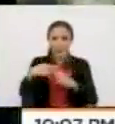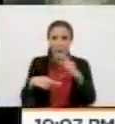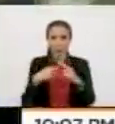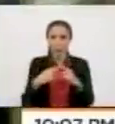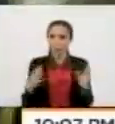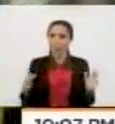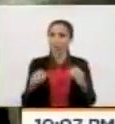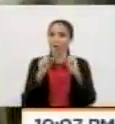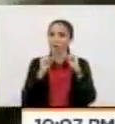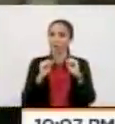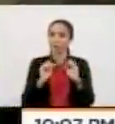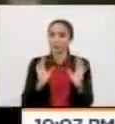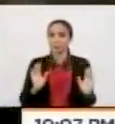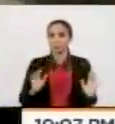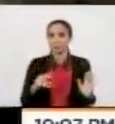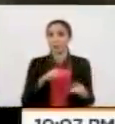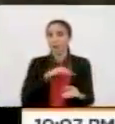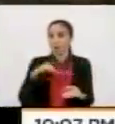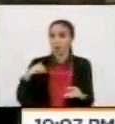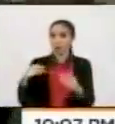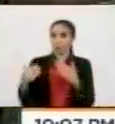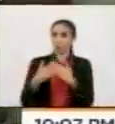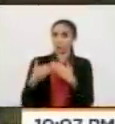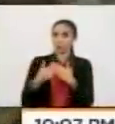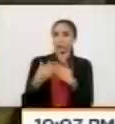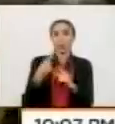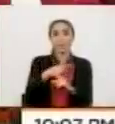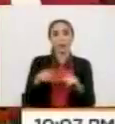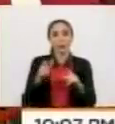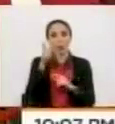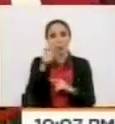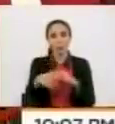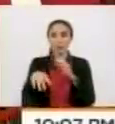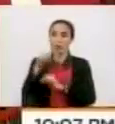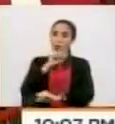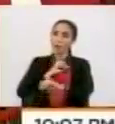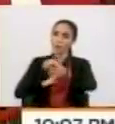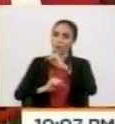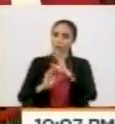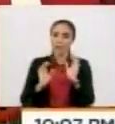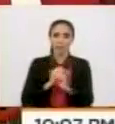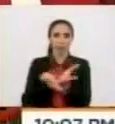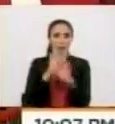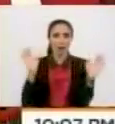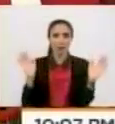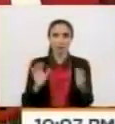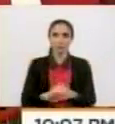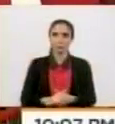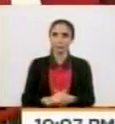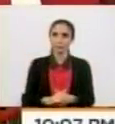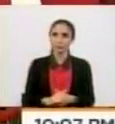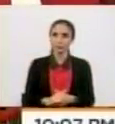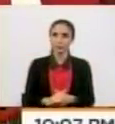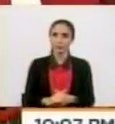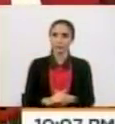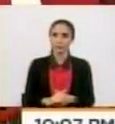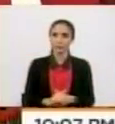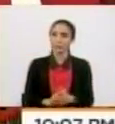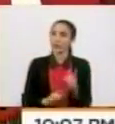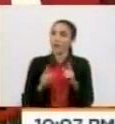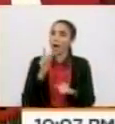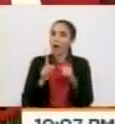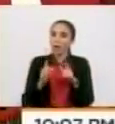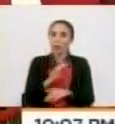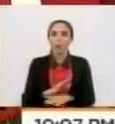nosotros nos atacan, es verdad, pero hay quienes nos defienden también. Claro. Hay quienes nos defienden en el mundo. De vez en cuando se levanta una